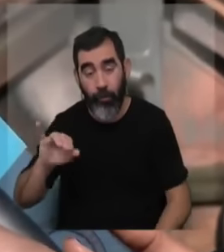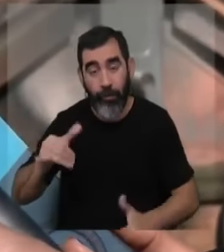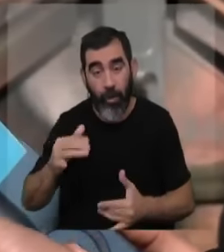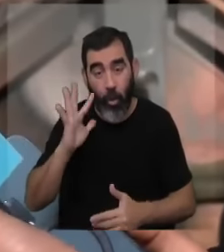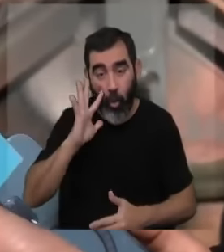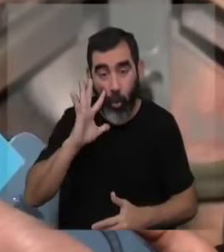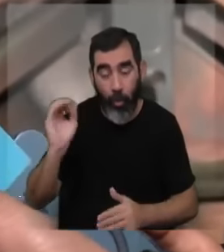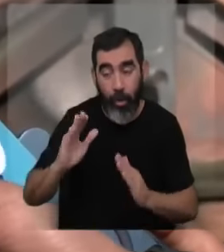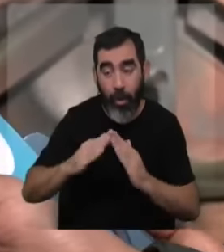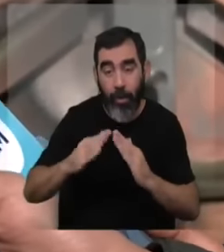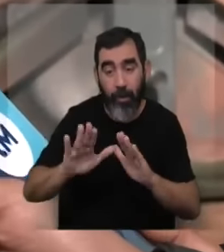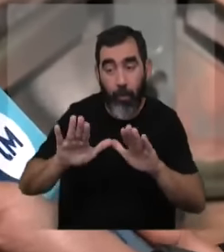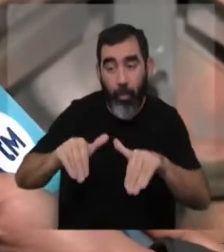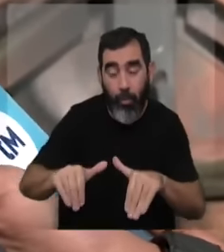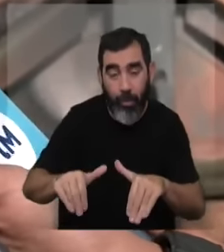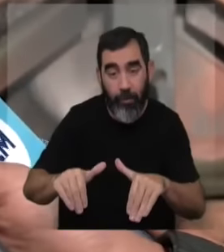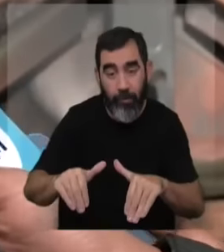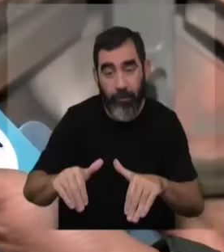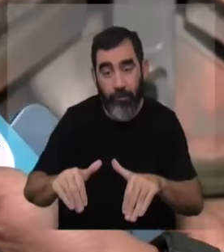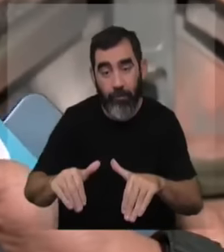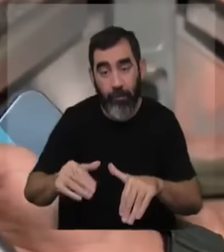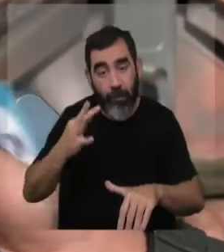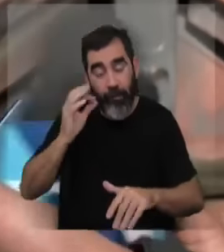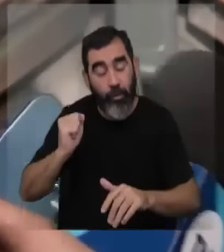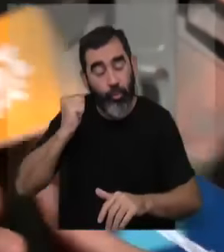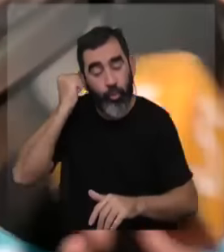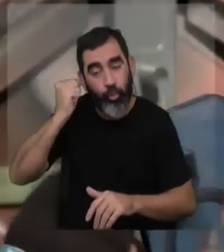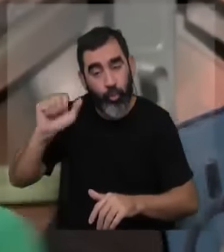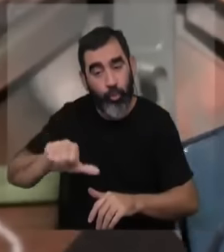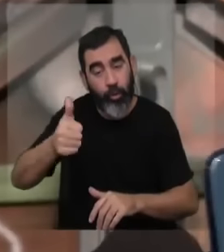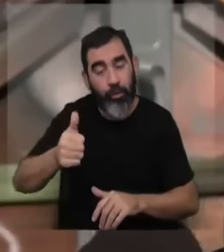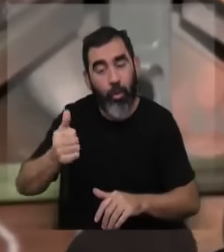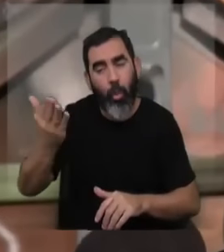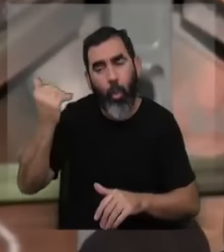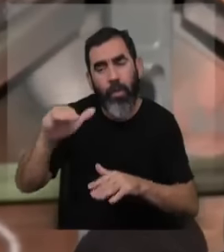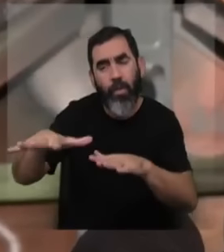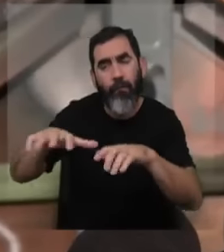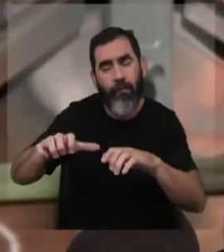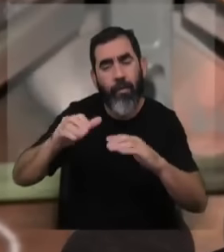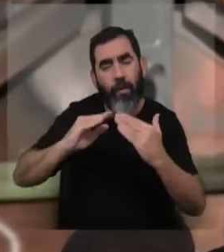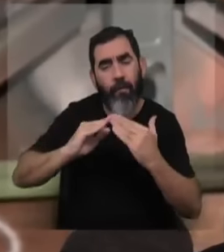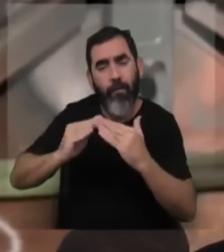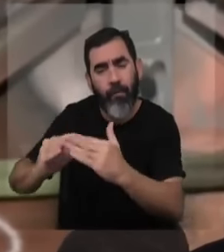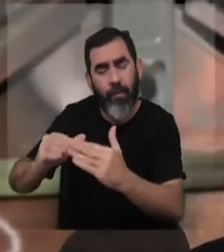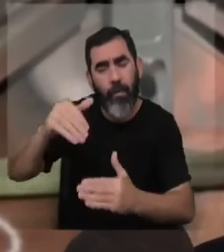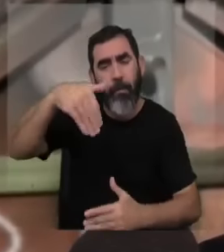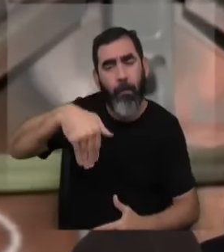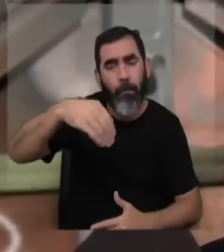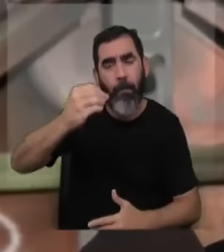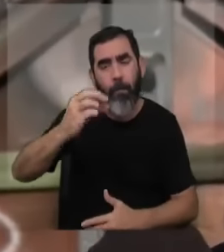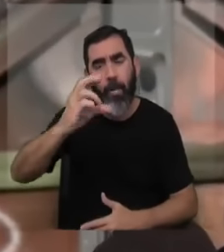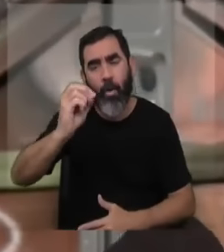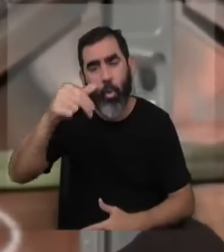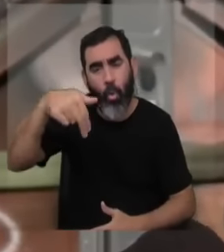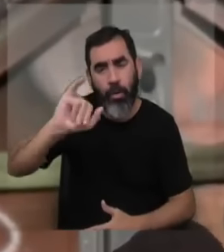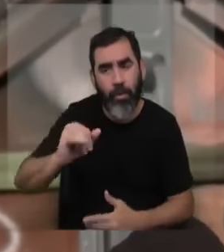oportunidad en una casita propia es un un verdadero sueño Leonardo Hace cuánto vivías en Marconi Y hace cuánto buscabas justamente cambiar